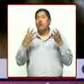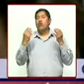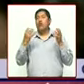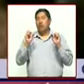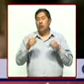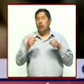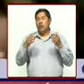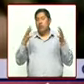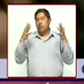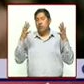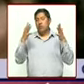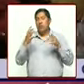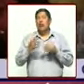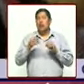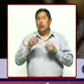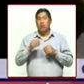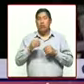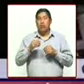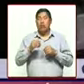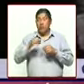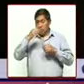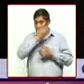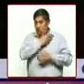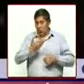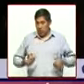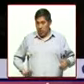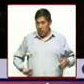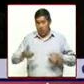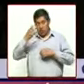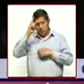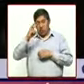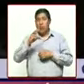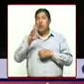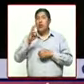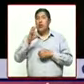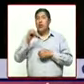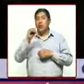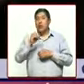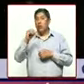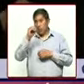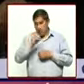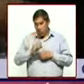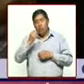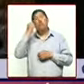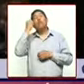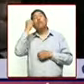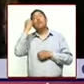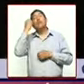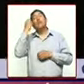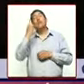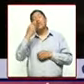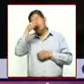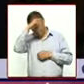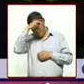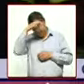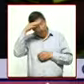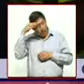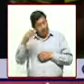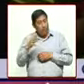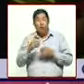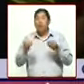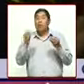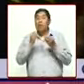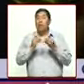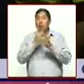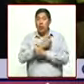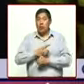mayoría calificada necesaria. López Obrador, con una popularidad del 70%, defiende la medida como un esfuerzo por